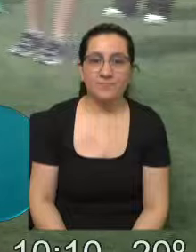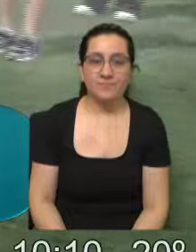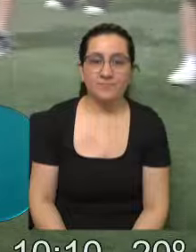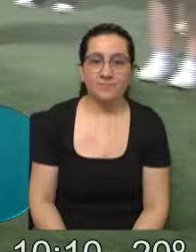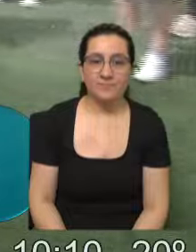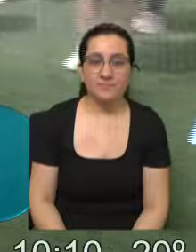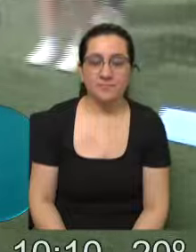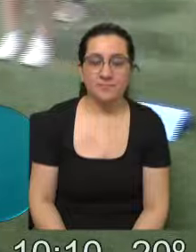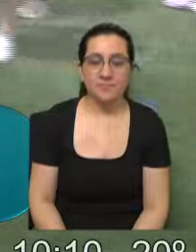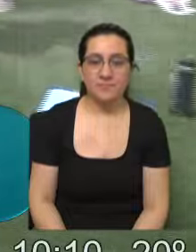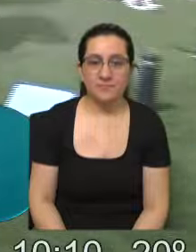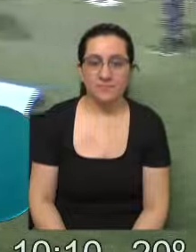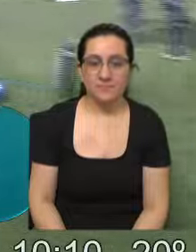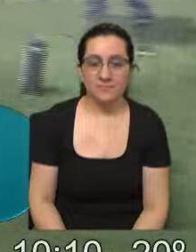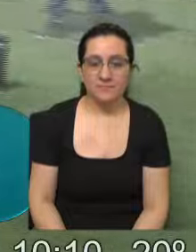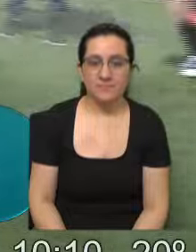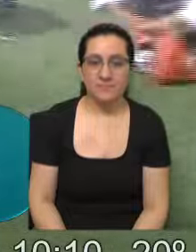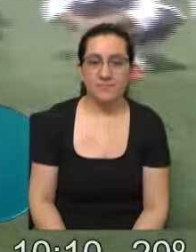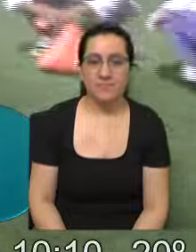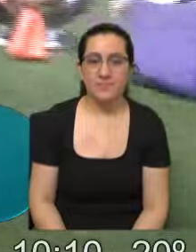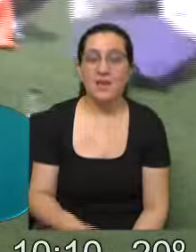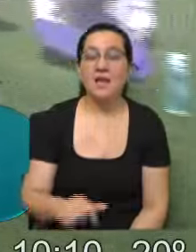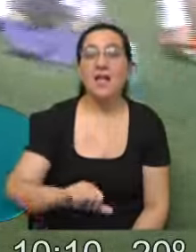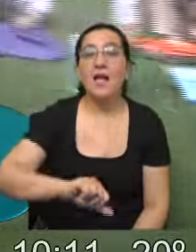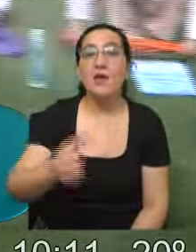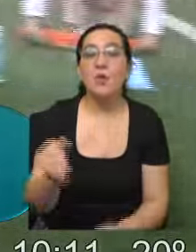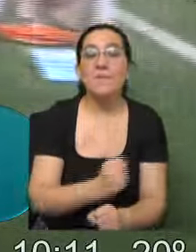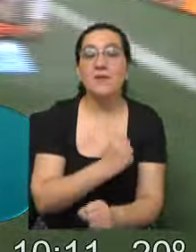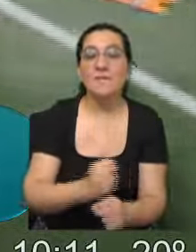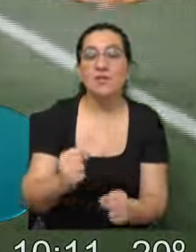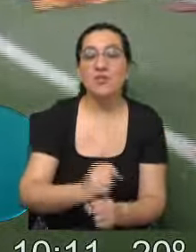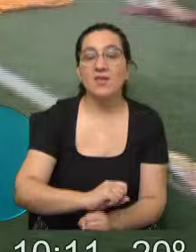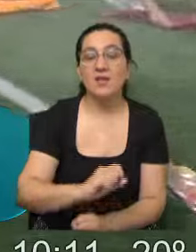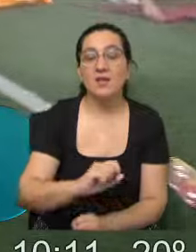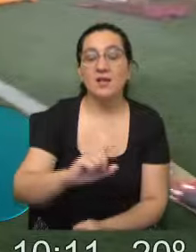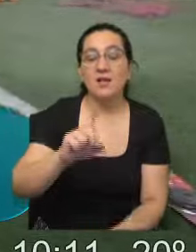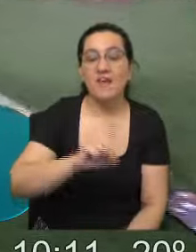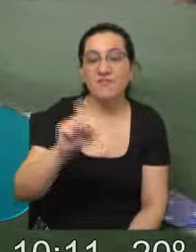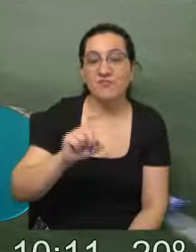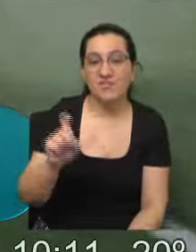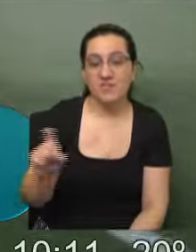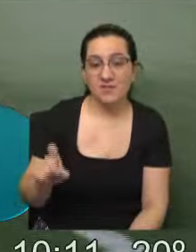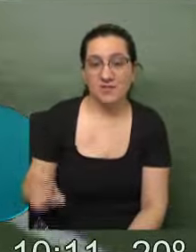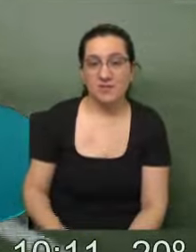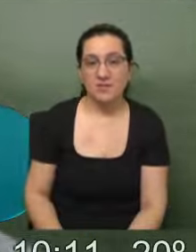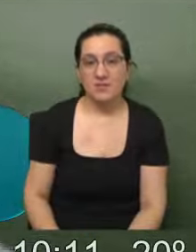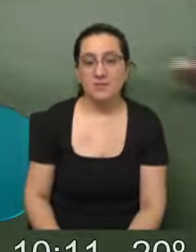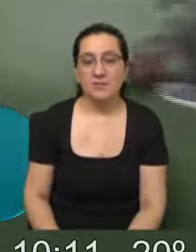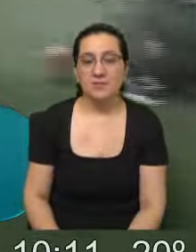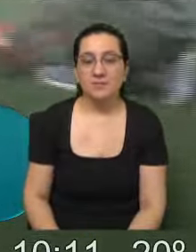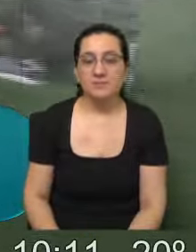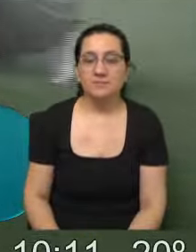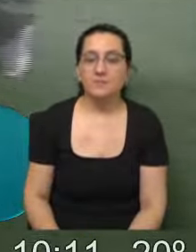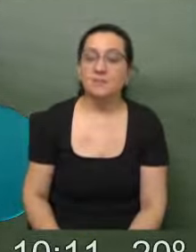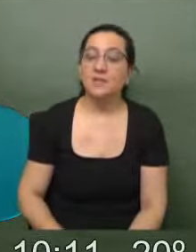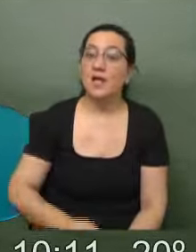content de los premios viste dos cosas estamos diciendo primero que es un himno de la ciudad de Montevideo y el otro